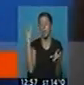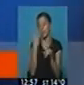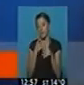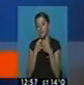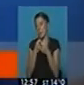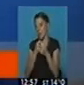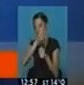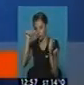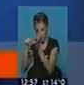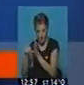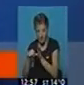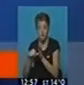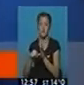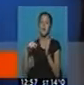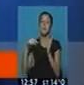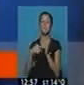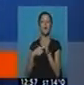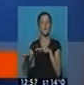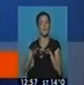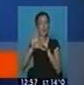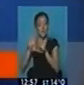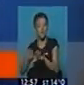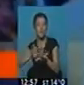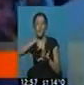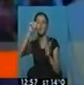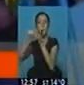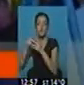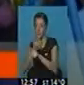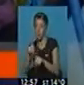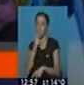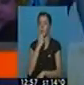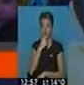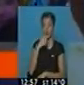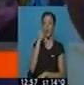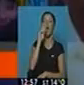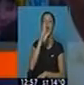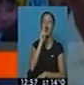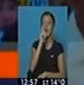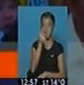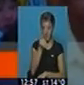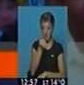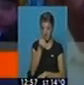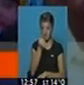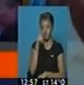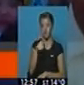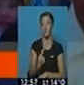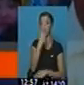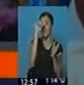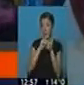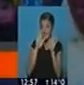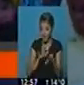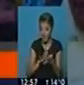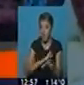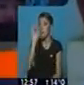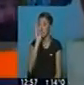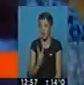momentos la situación llega hasta acá y en otros no. Digo, de los países del ALBA, de esta Alianza Bolivariana de los Pueblos, el único país que está así es Venezuela.